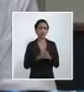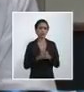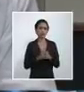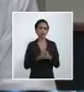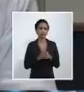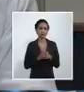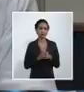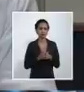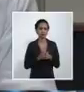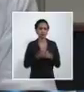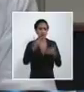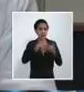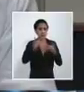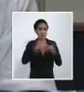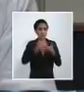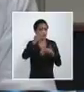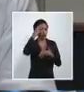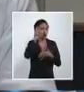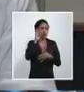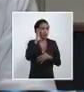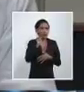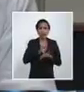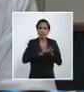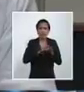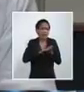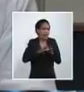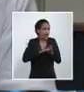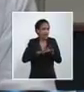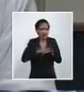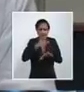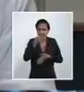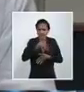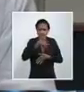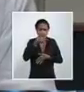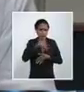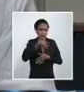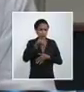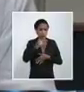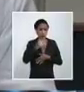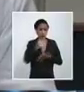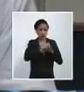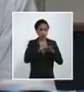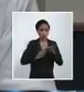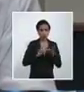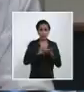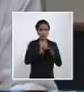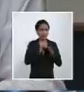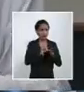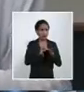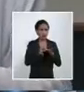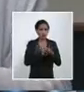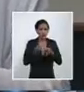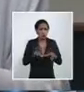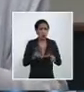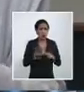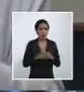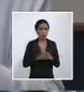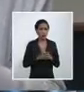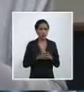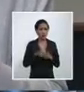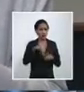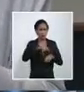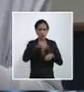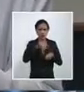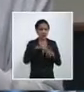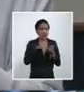Hay entidades estatales que no han entendido nada de lo que hemos explicado. Por ejemplo, las notarías siguen dando servicios. ¿Para qué? Ahora no hace falta que